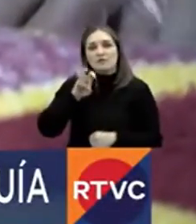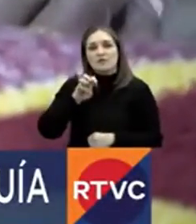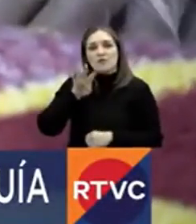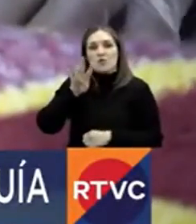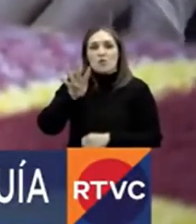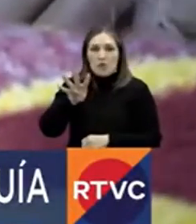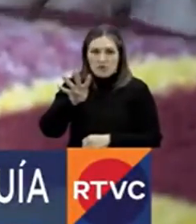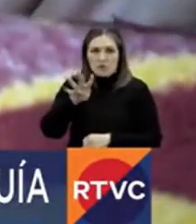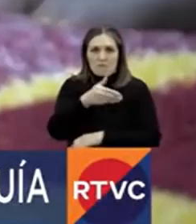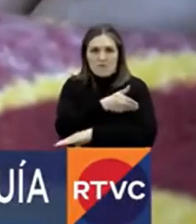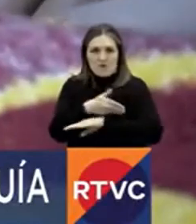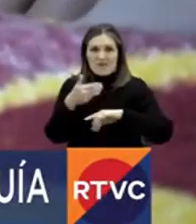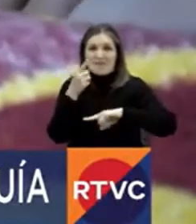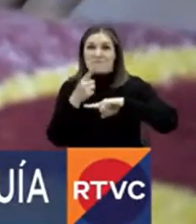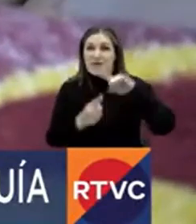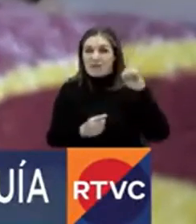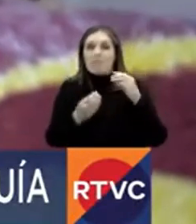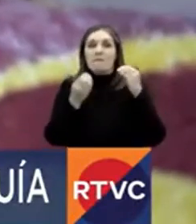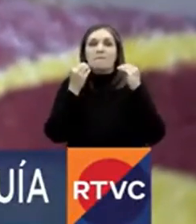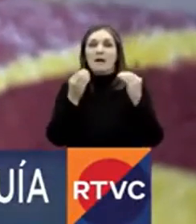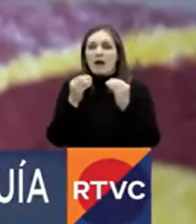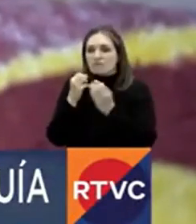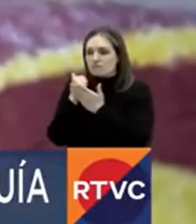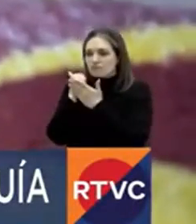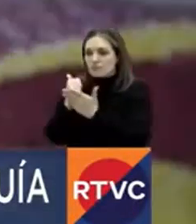lo que se requiera a la hora de salvar vidas.